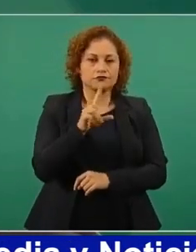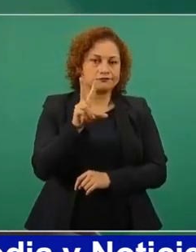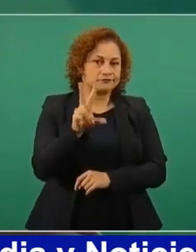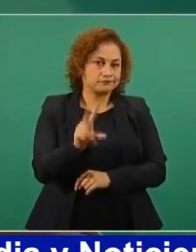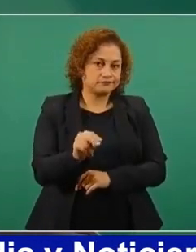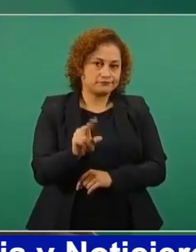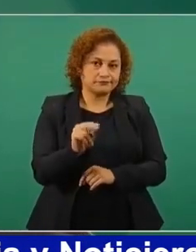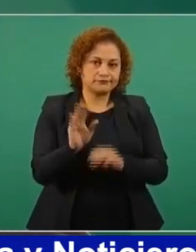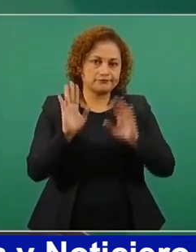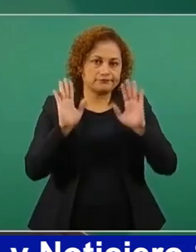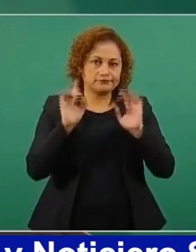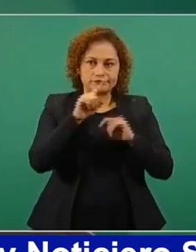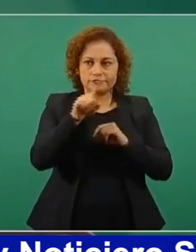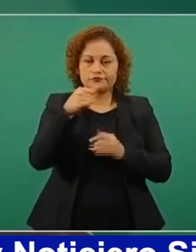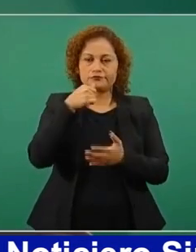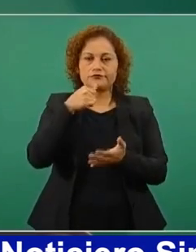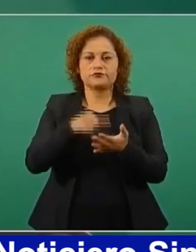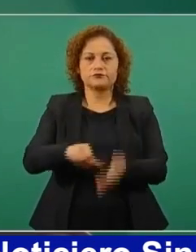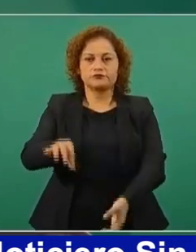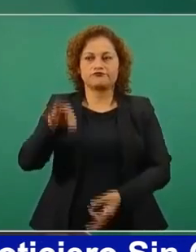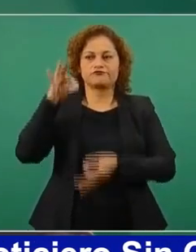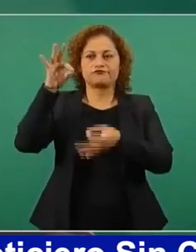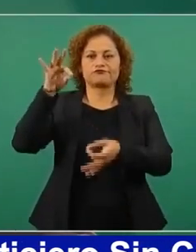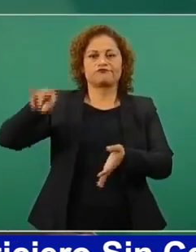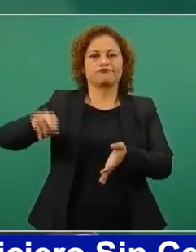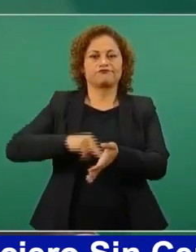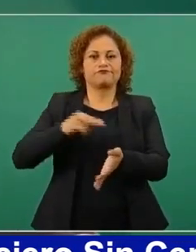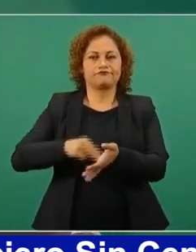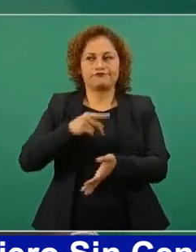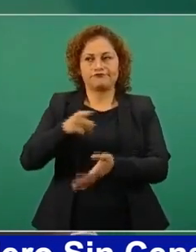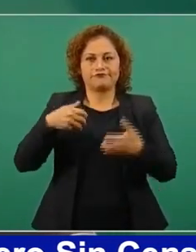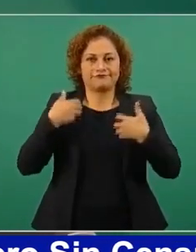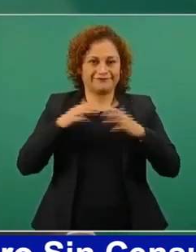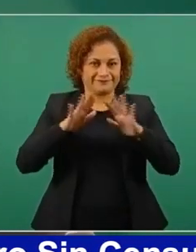saquen un manifiesto con abajo firmantes. Presidente, en